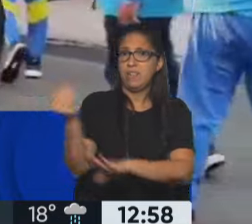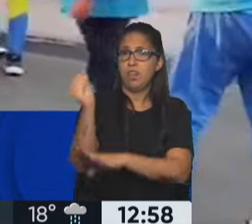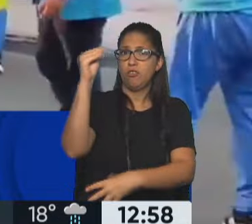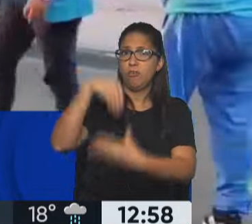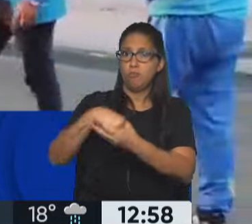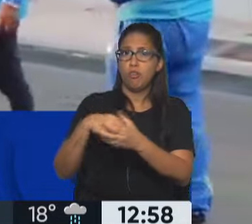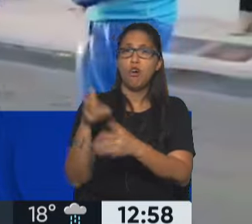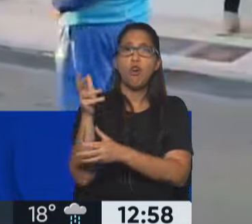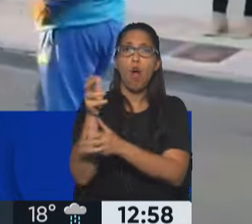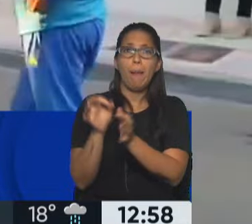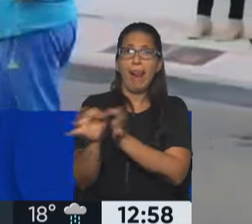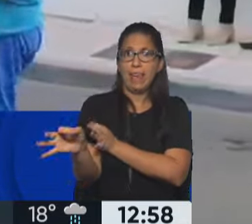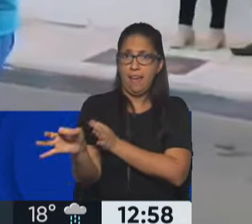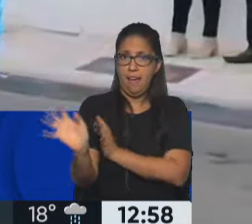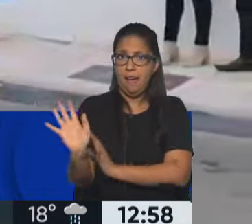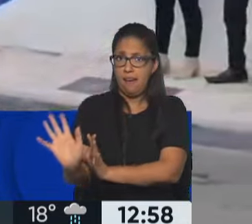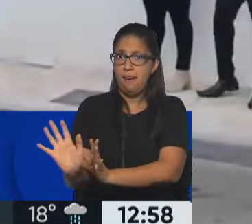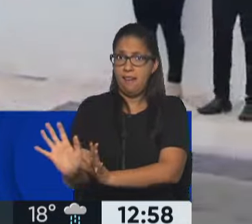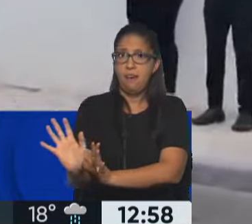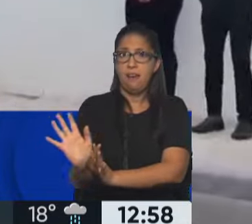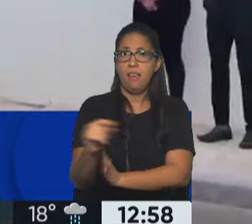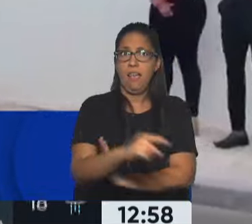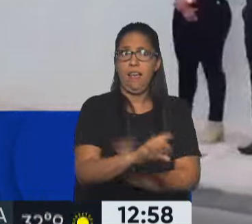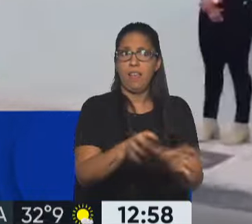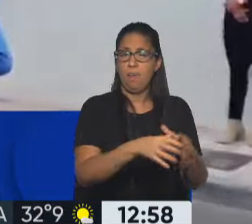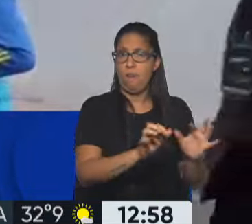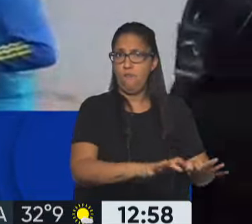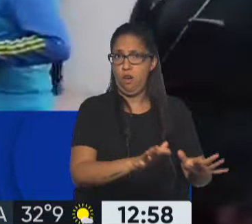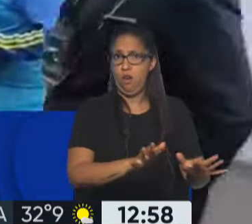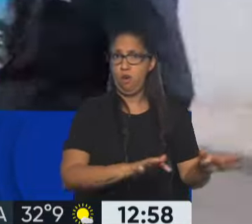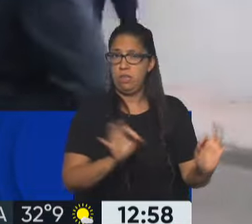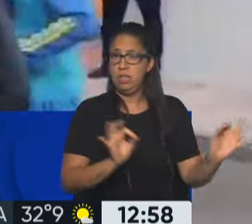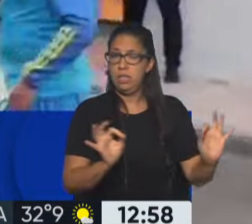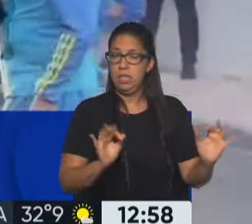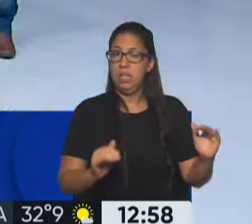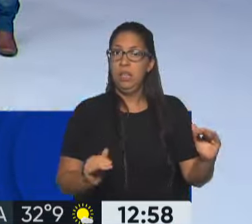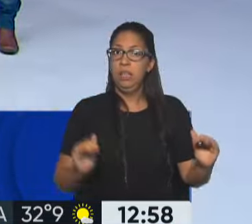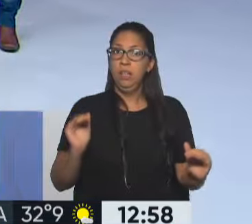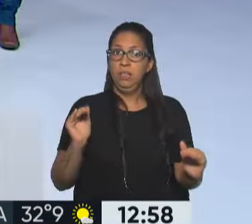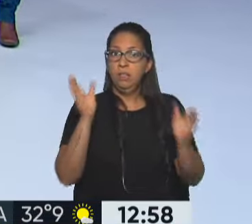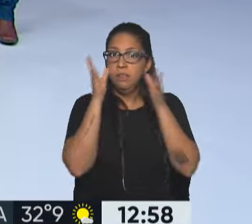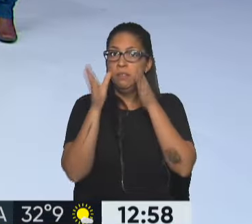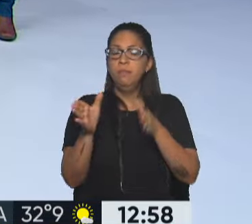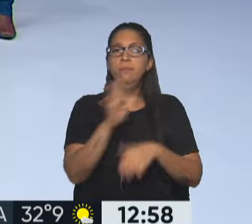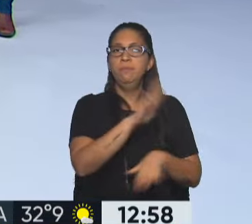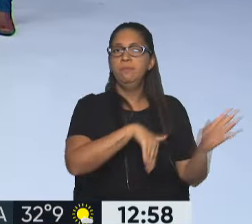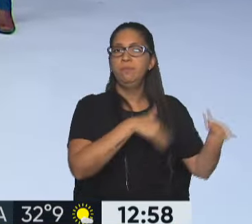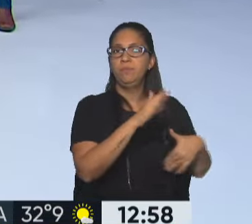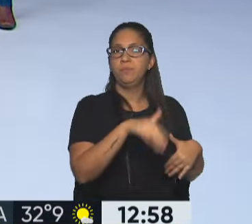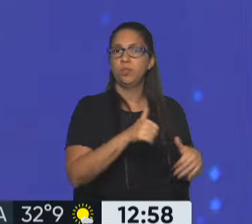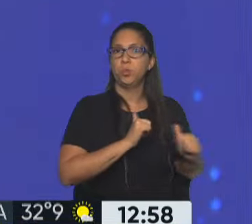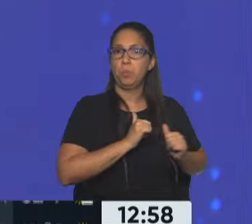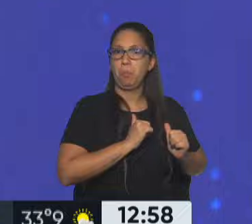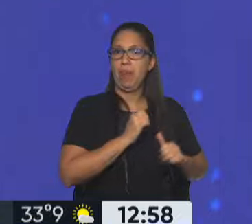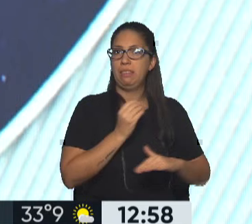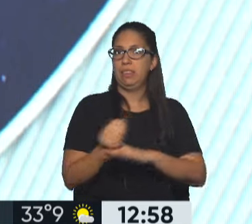Liga y este equipo, que por ahí es uno de los más flojos, en el grupo, poniendo suplentes, por ahí rescate. La